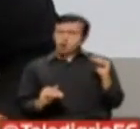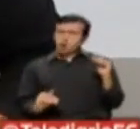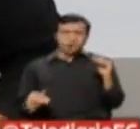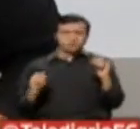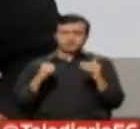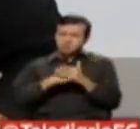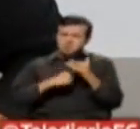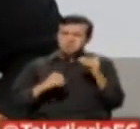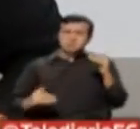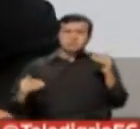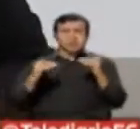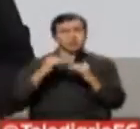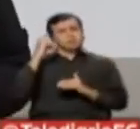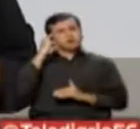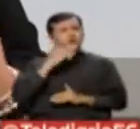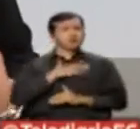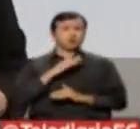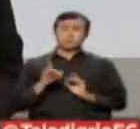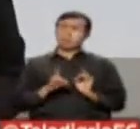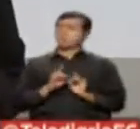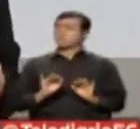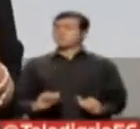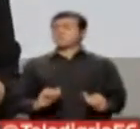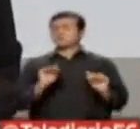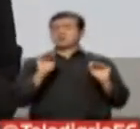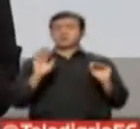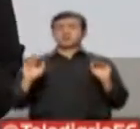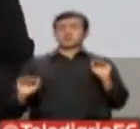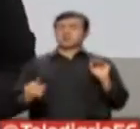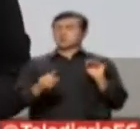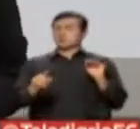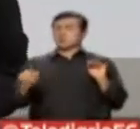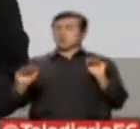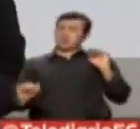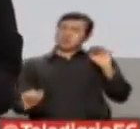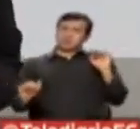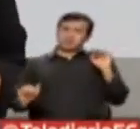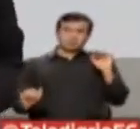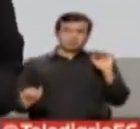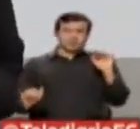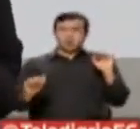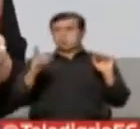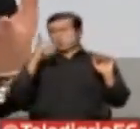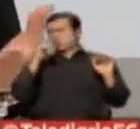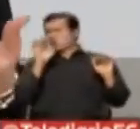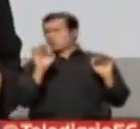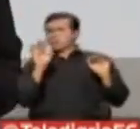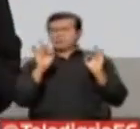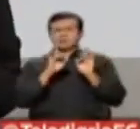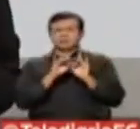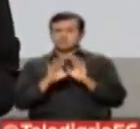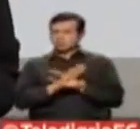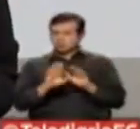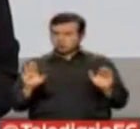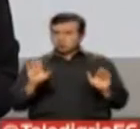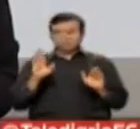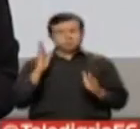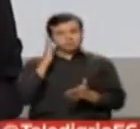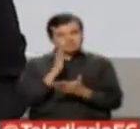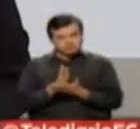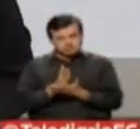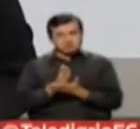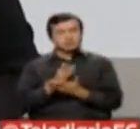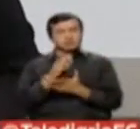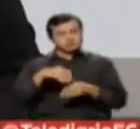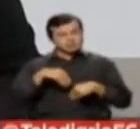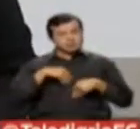pensar que somos personas perfectas o ese estándar de que el ser humano tiene que ser lindo tiene que ser perfecto debemos romper esas cadenas hay